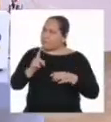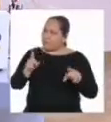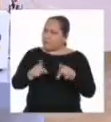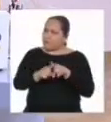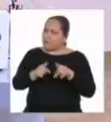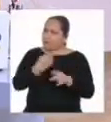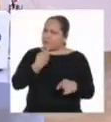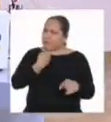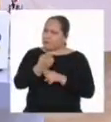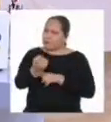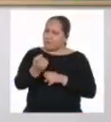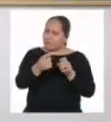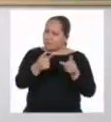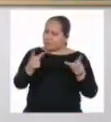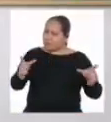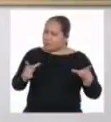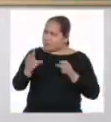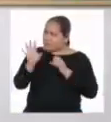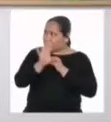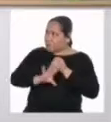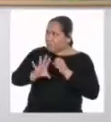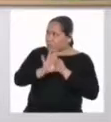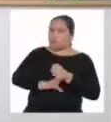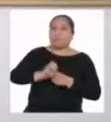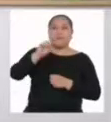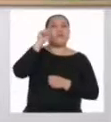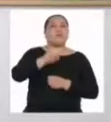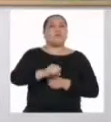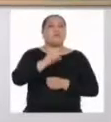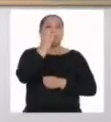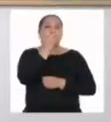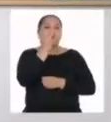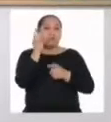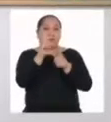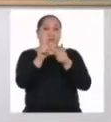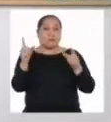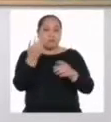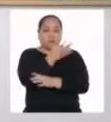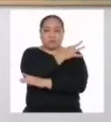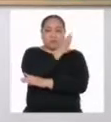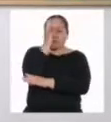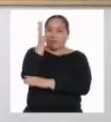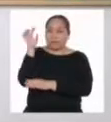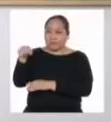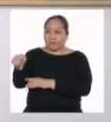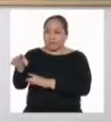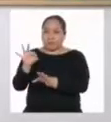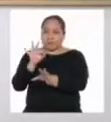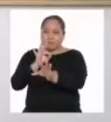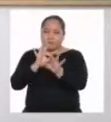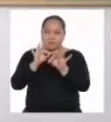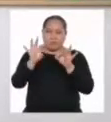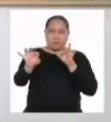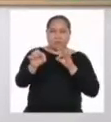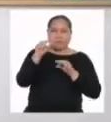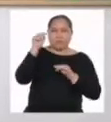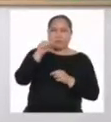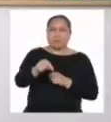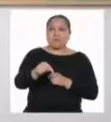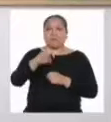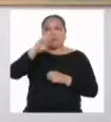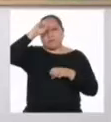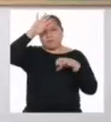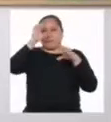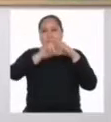las áreas naturales protegidas? Así es, en algunos lugares de nuestra Amazonía se ha identificado actividad de la